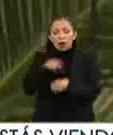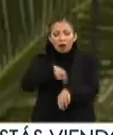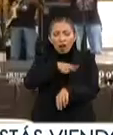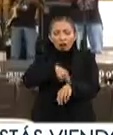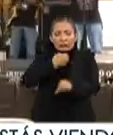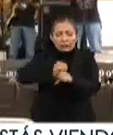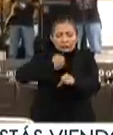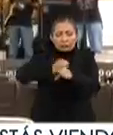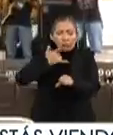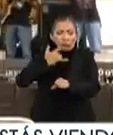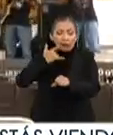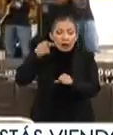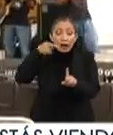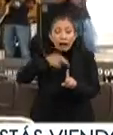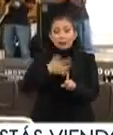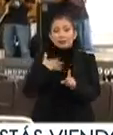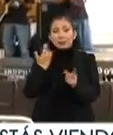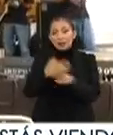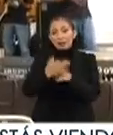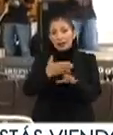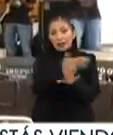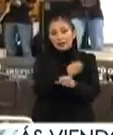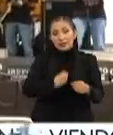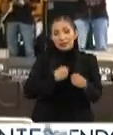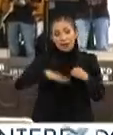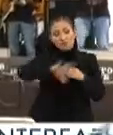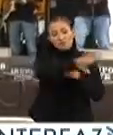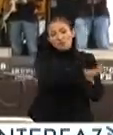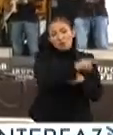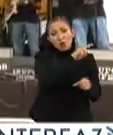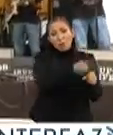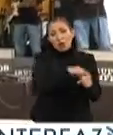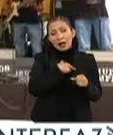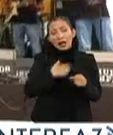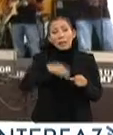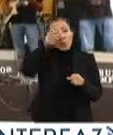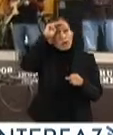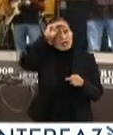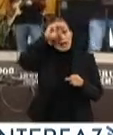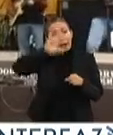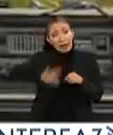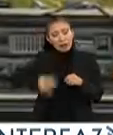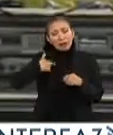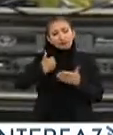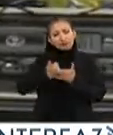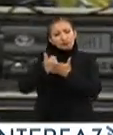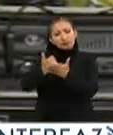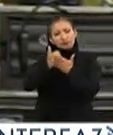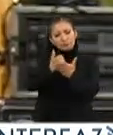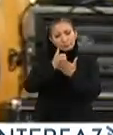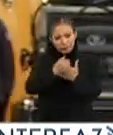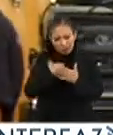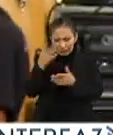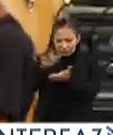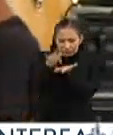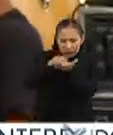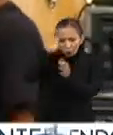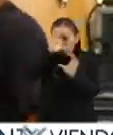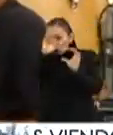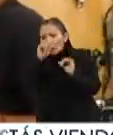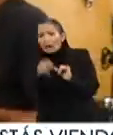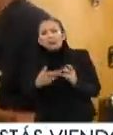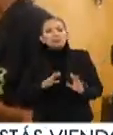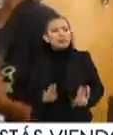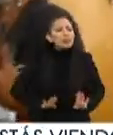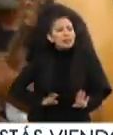horas de ensayo y esfuerzo que invirtió mientras vivía en una colonia popular al sur de Monterrey, lo que le permitieron empaparse de la cultura y